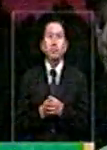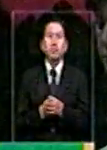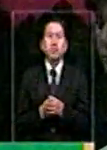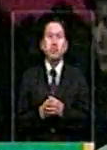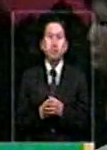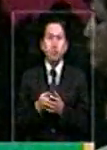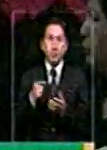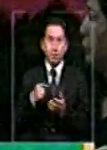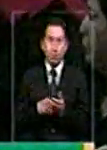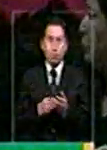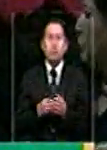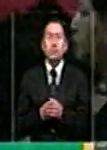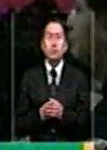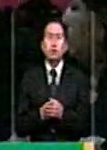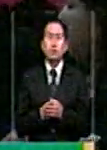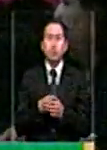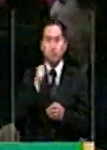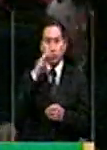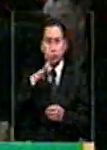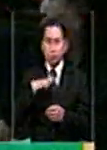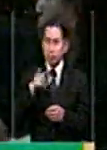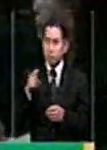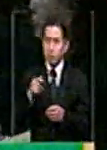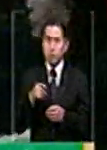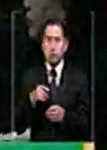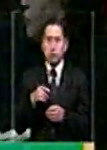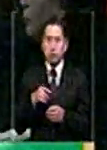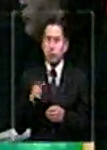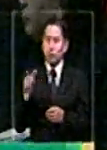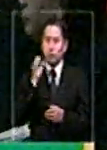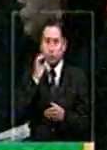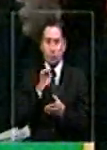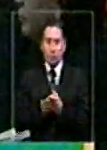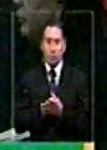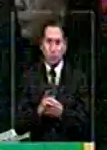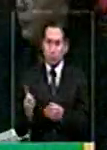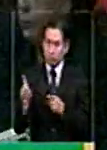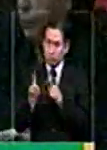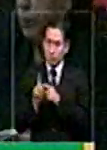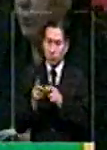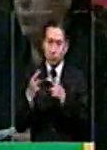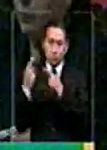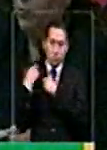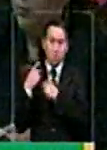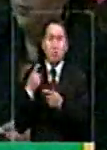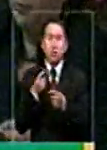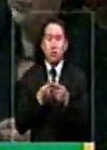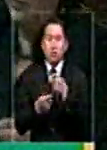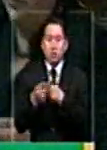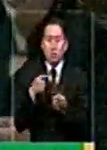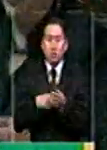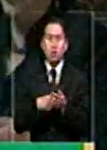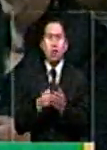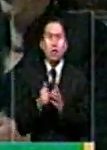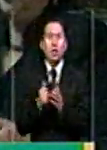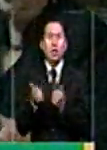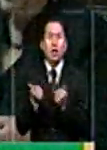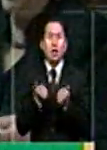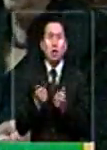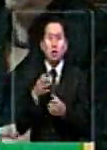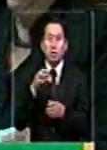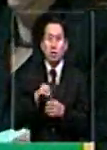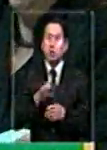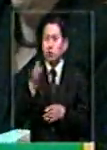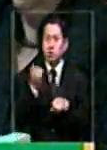donde la señora Medrano de Siñani estaba encargada de trámites administrativos ante el Servicio